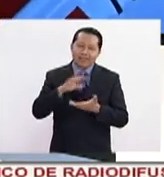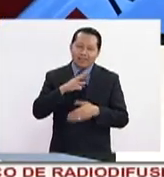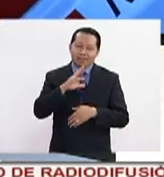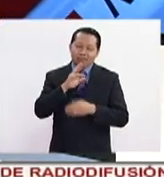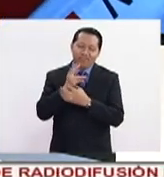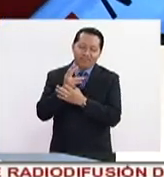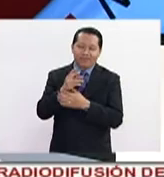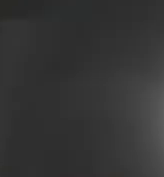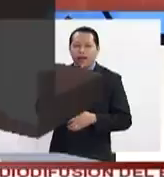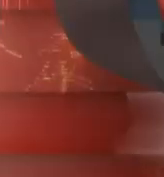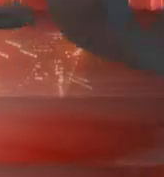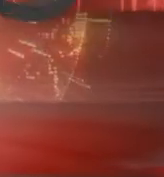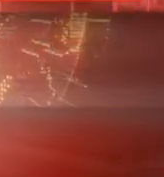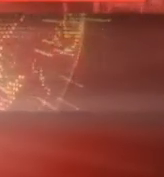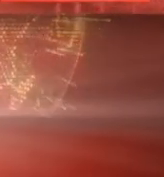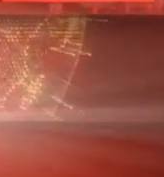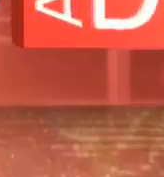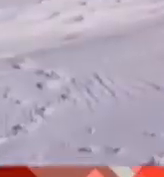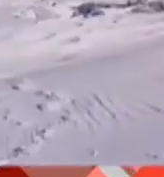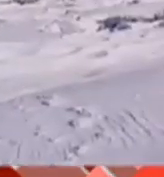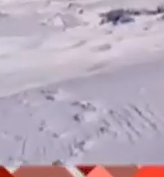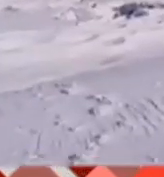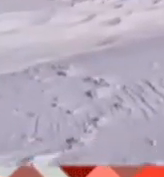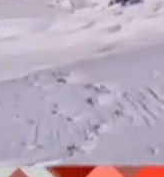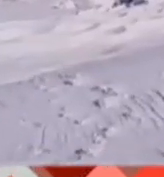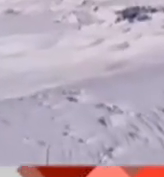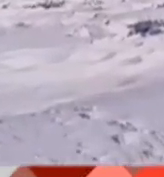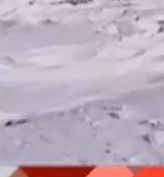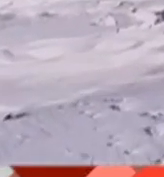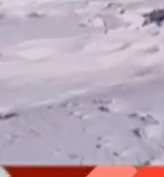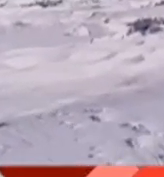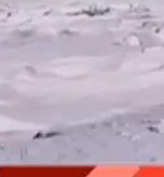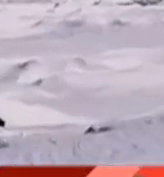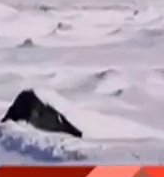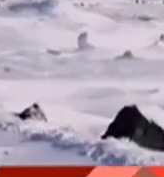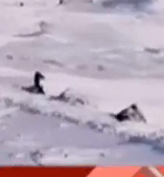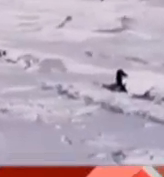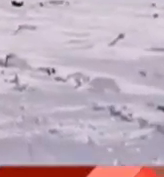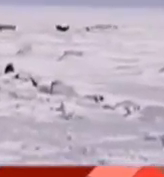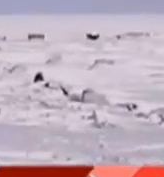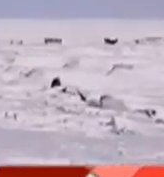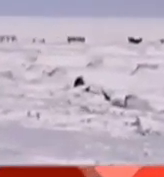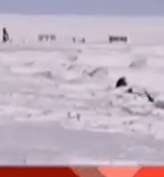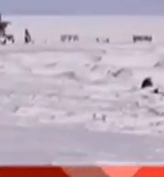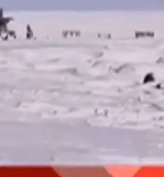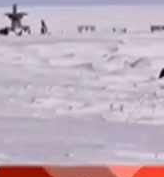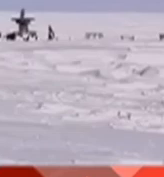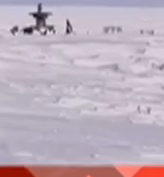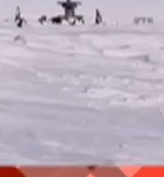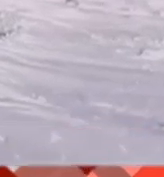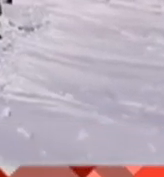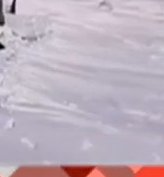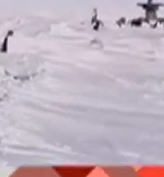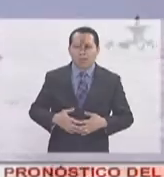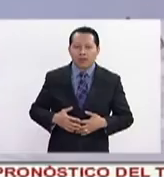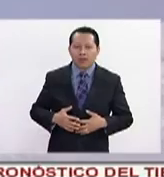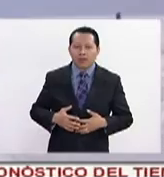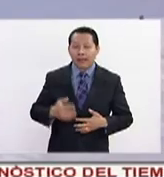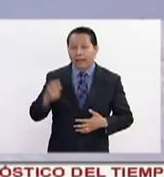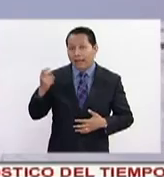Gabriel Ramírez. Yo quiero enseñarles que este lugar es